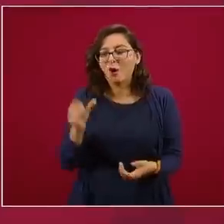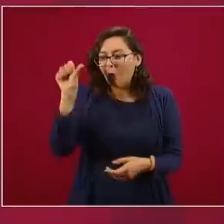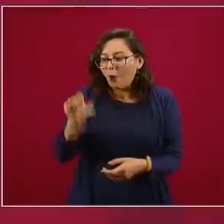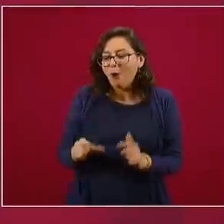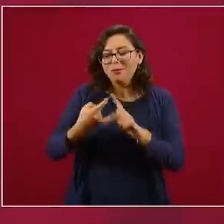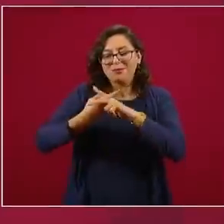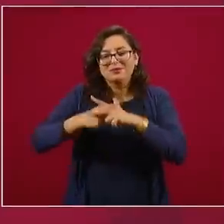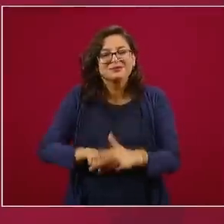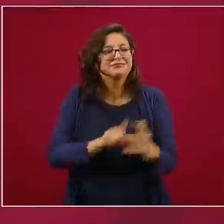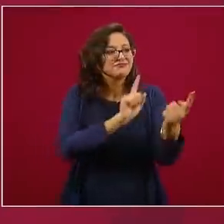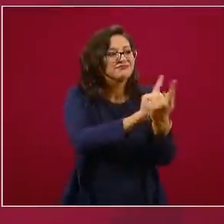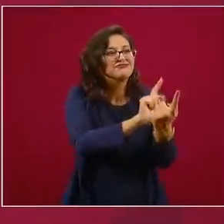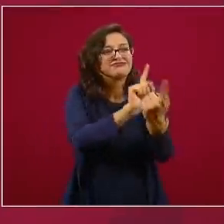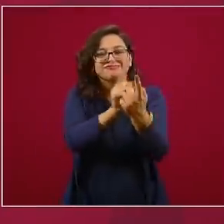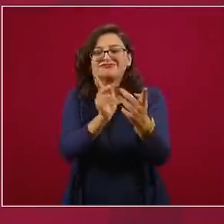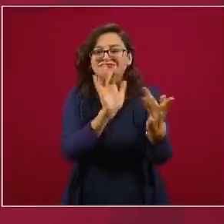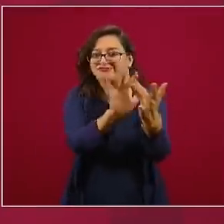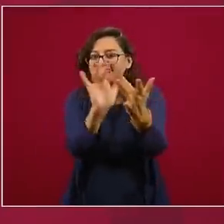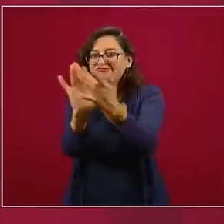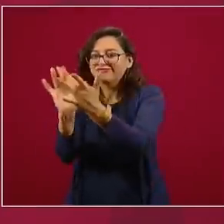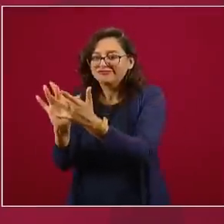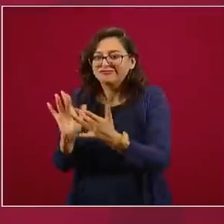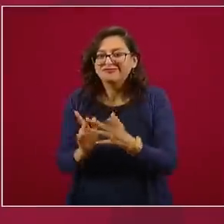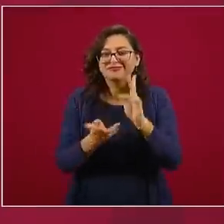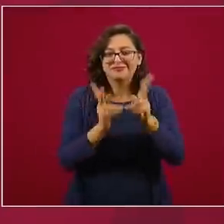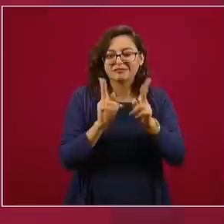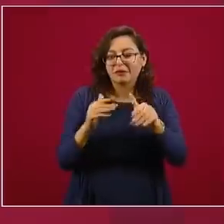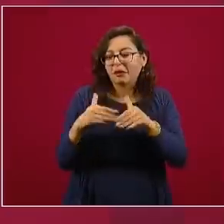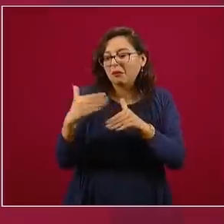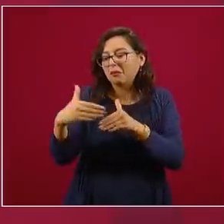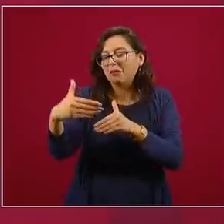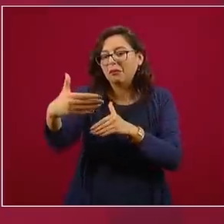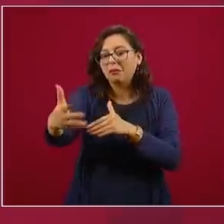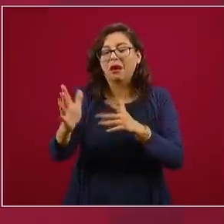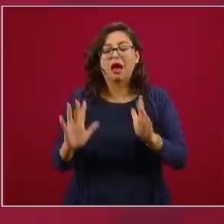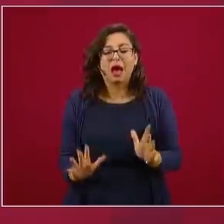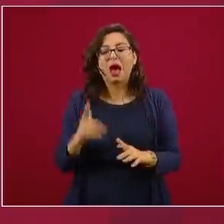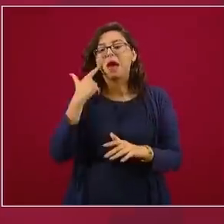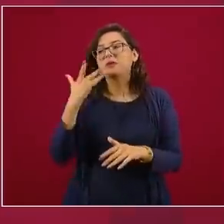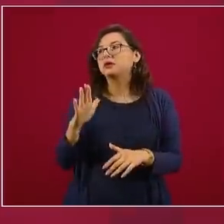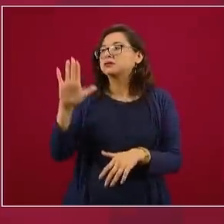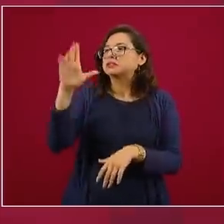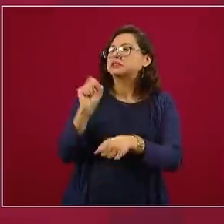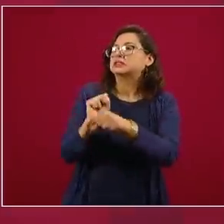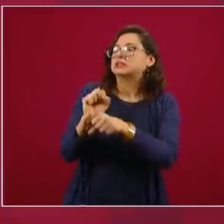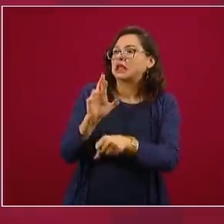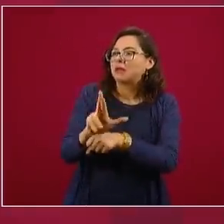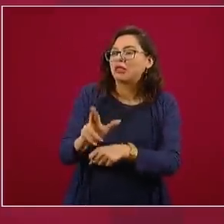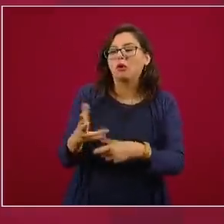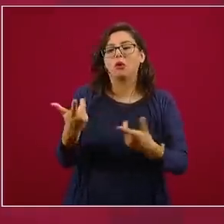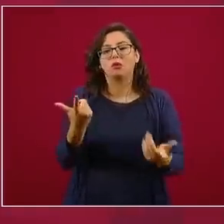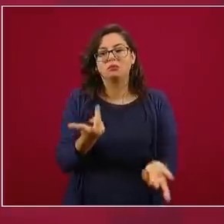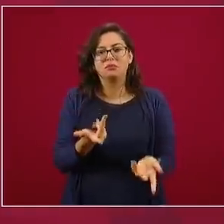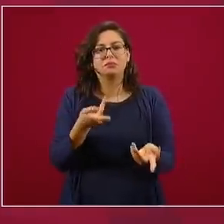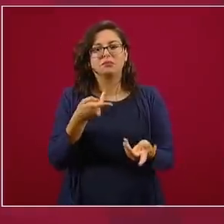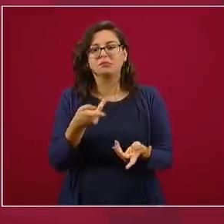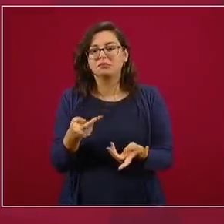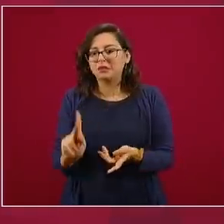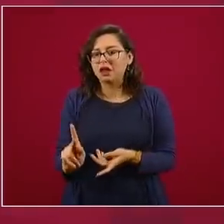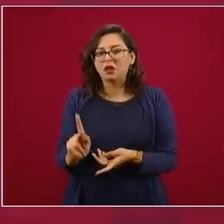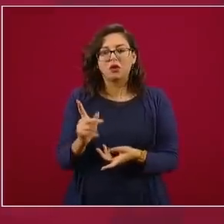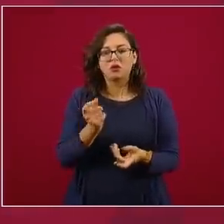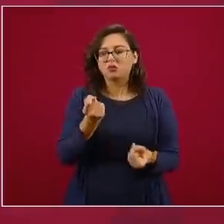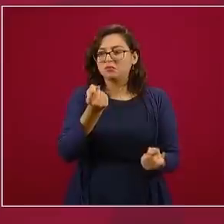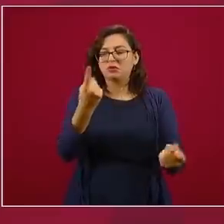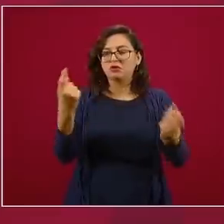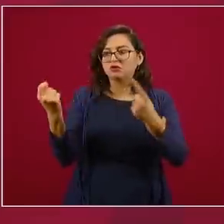adelantar que Panamá ha levantado la mano, que El Salvador ha levantado la mano, sin saber todavía que teníamos esta cadena